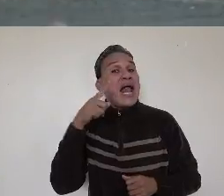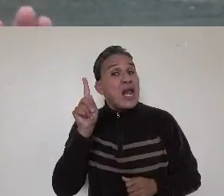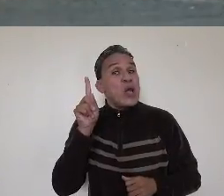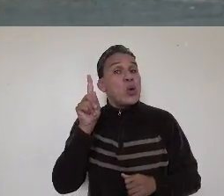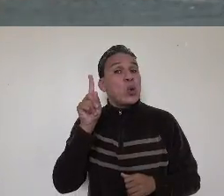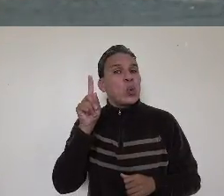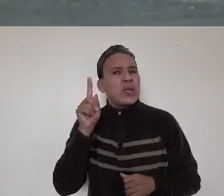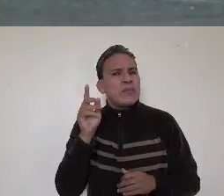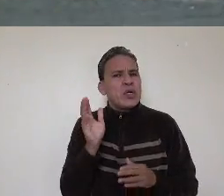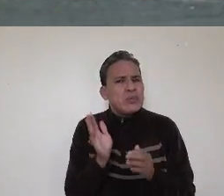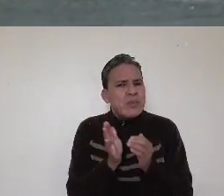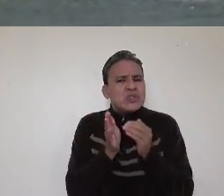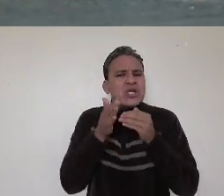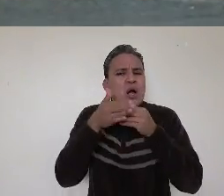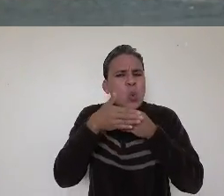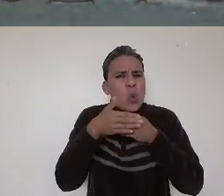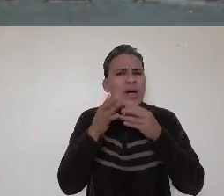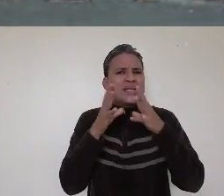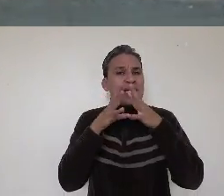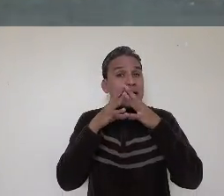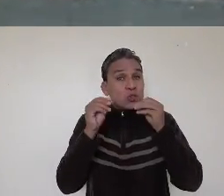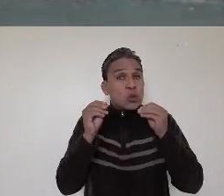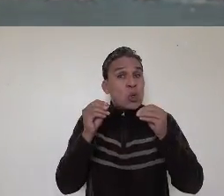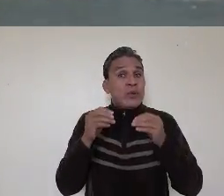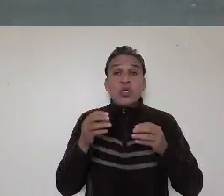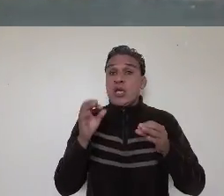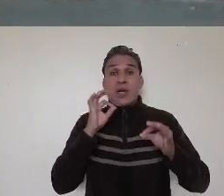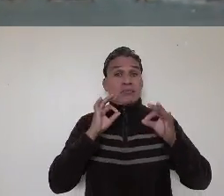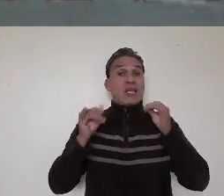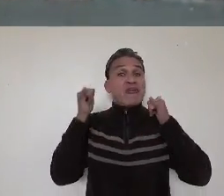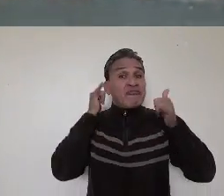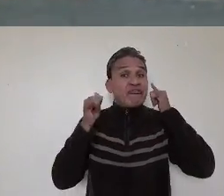de, bueno, vamos a guardar todo esto. Pero él ya había montado su fiesta.